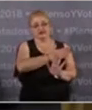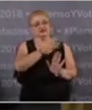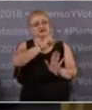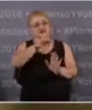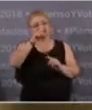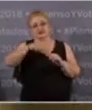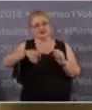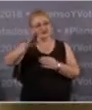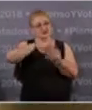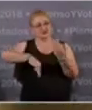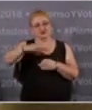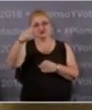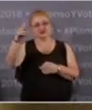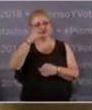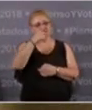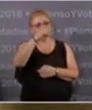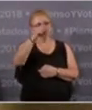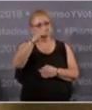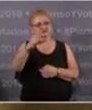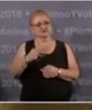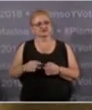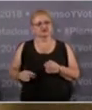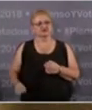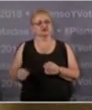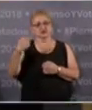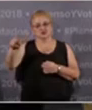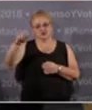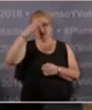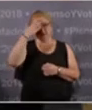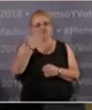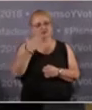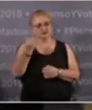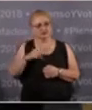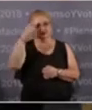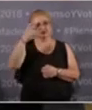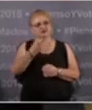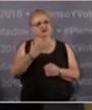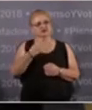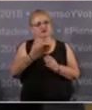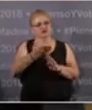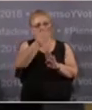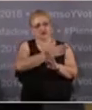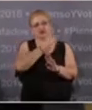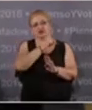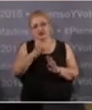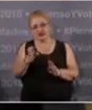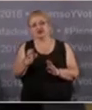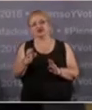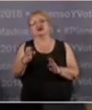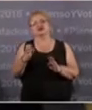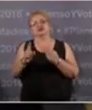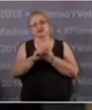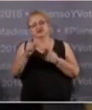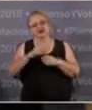que señalaste, como experta que es en la materia, y para eso tenemos un programa de prevención de la violencia en las escuelas y en los